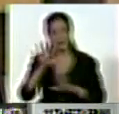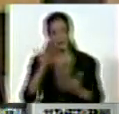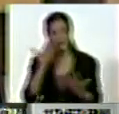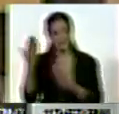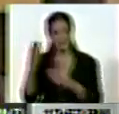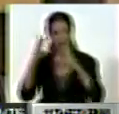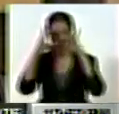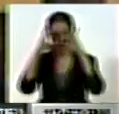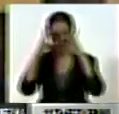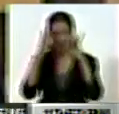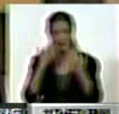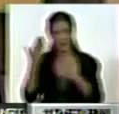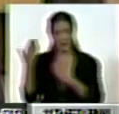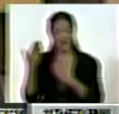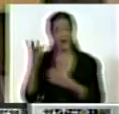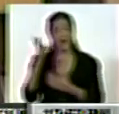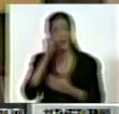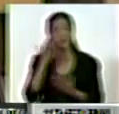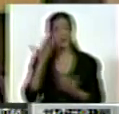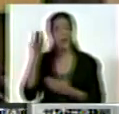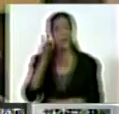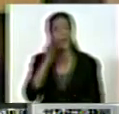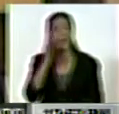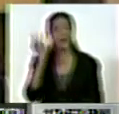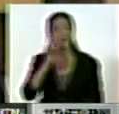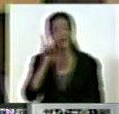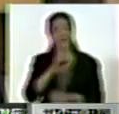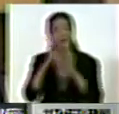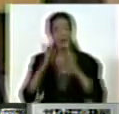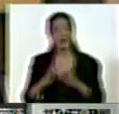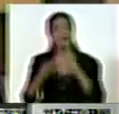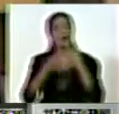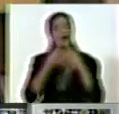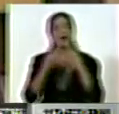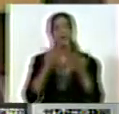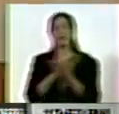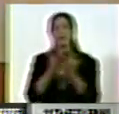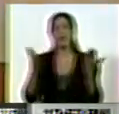Delcy Rodríguez. Vamos a escuchar a la canciller venezolana, quien se dirige al país.